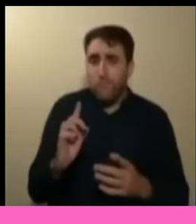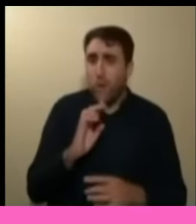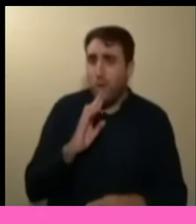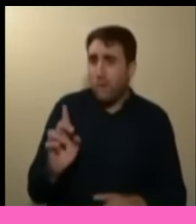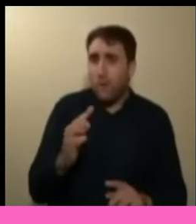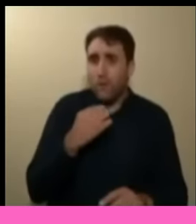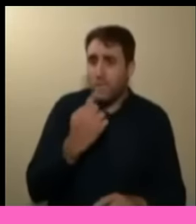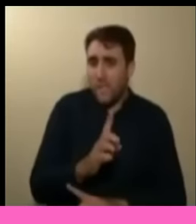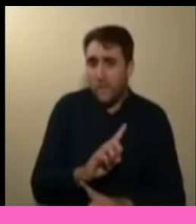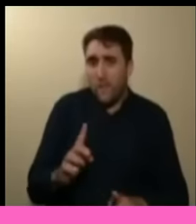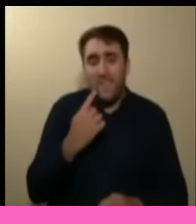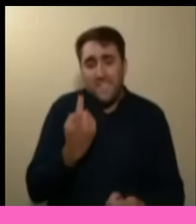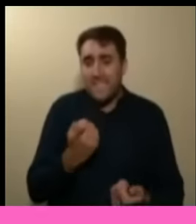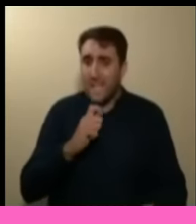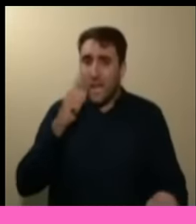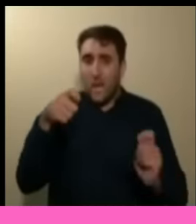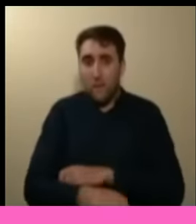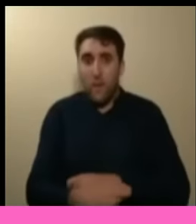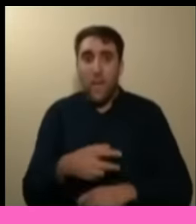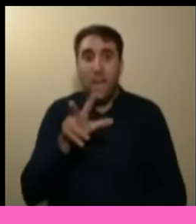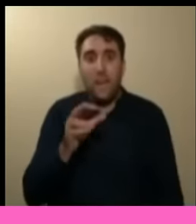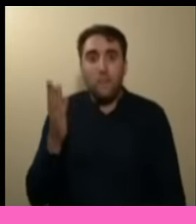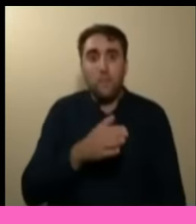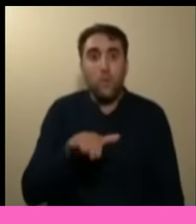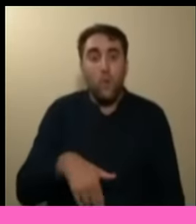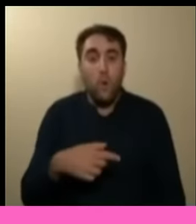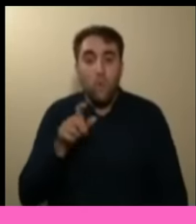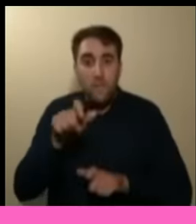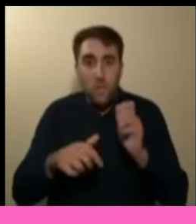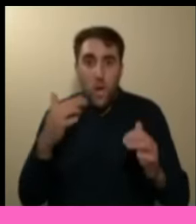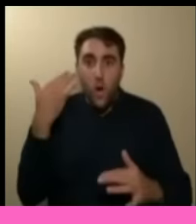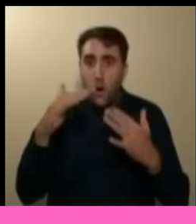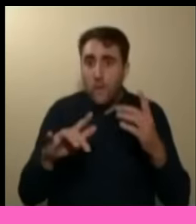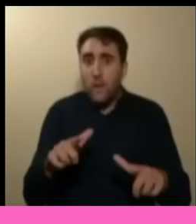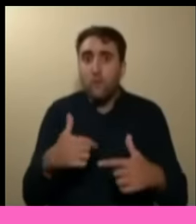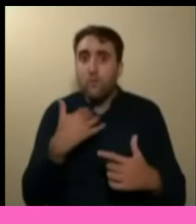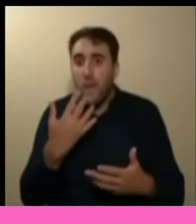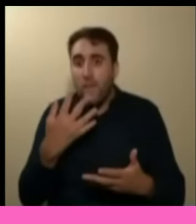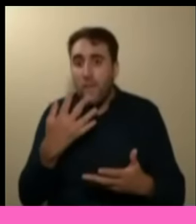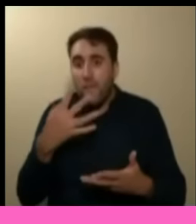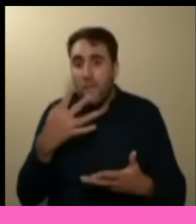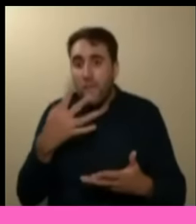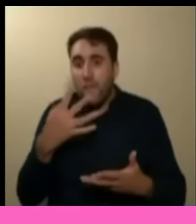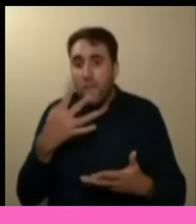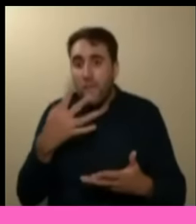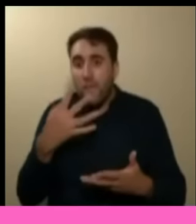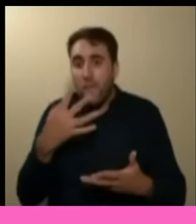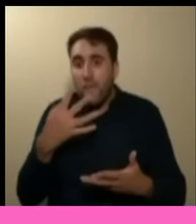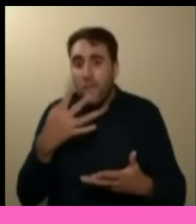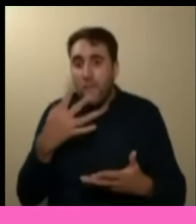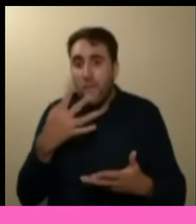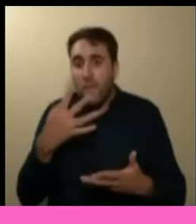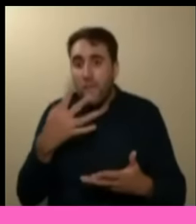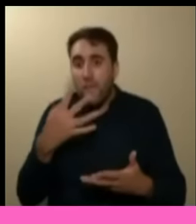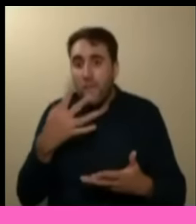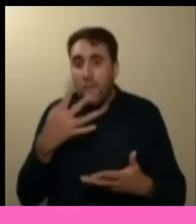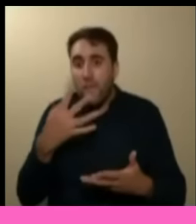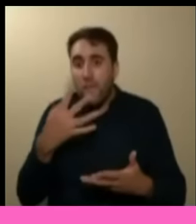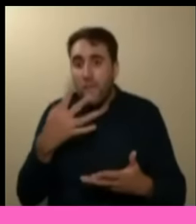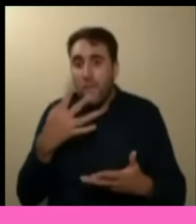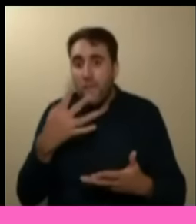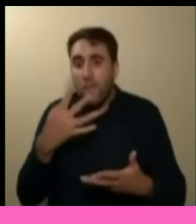los jóvenes hoy son analfabetos funcionales. Solamente 40 de cada 100 terminan la